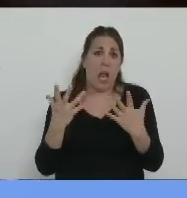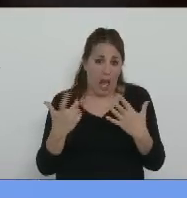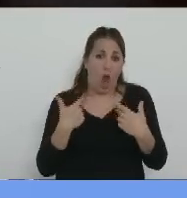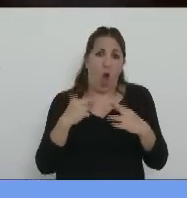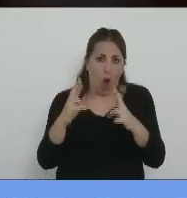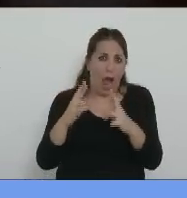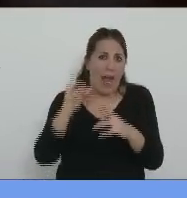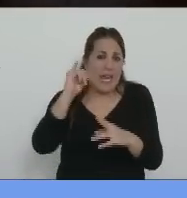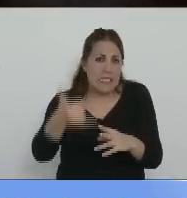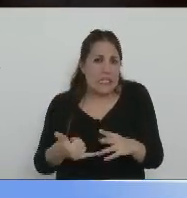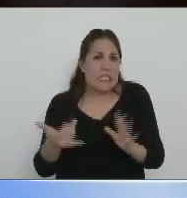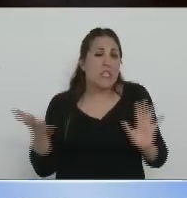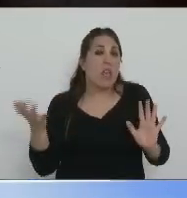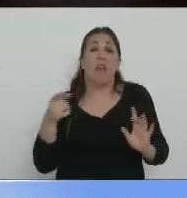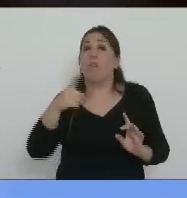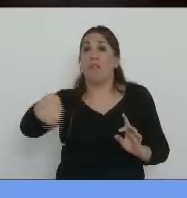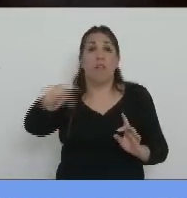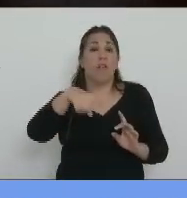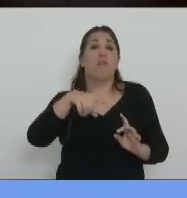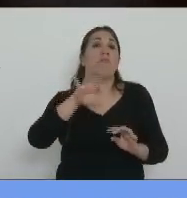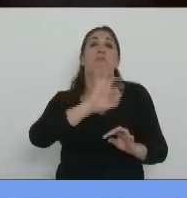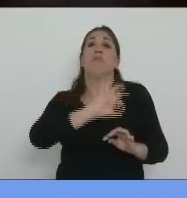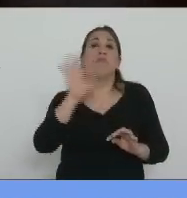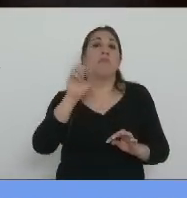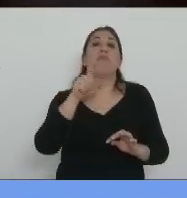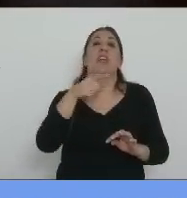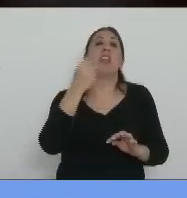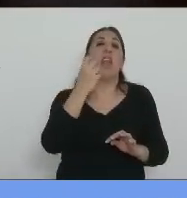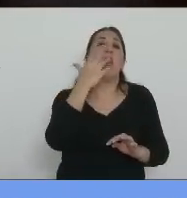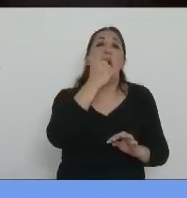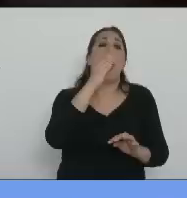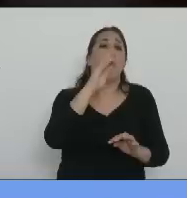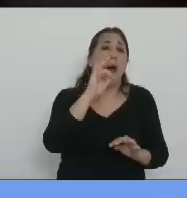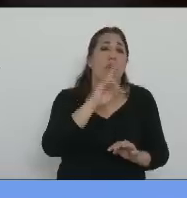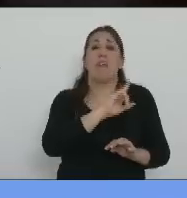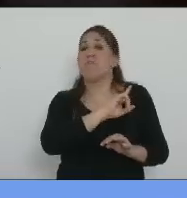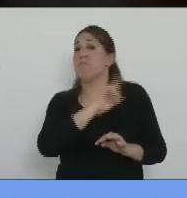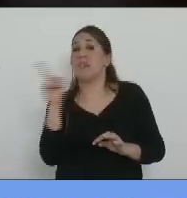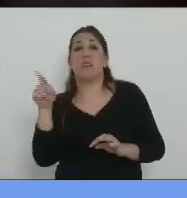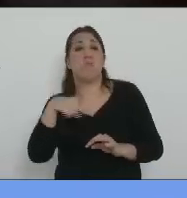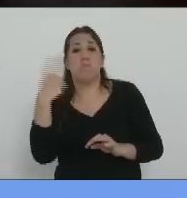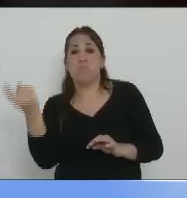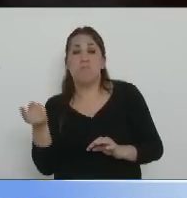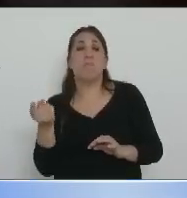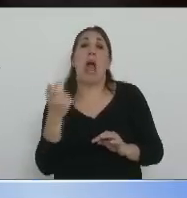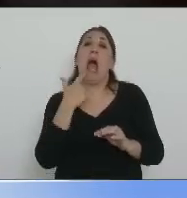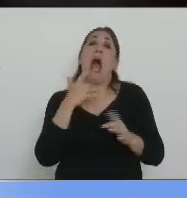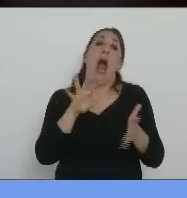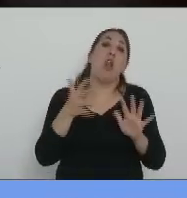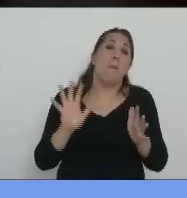no lo hicieron ni abad ni q scioli y a lo mejor es probable